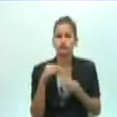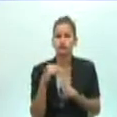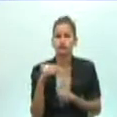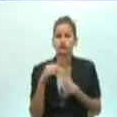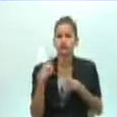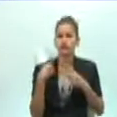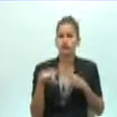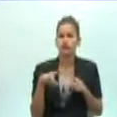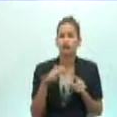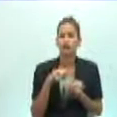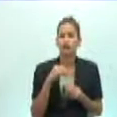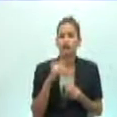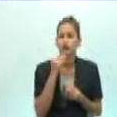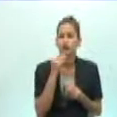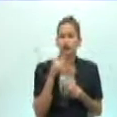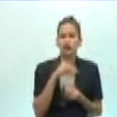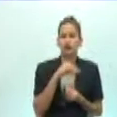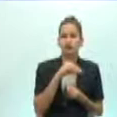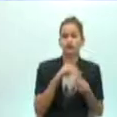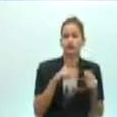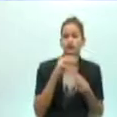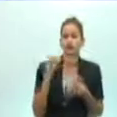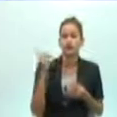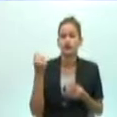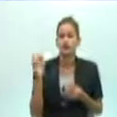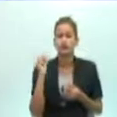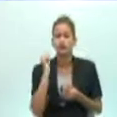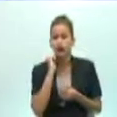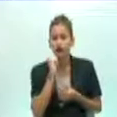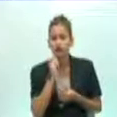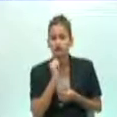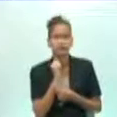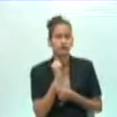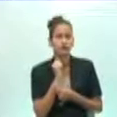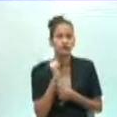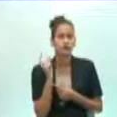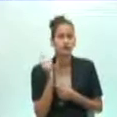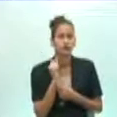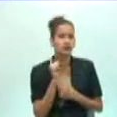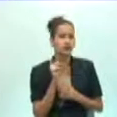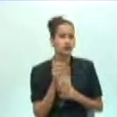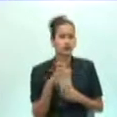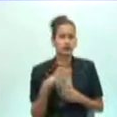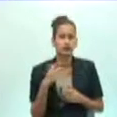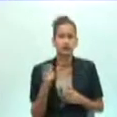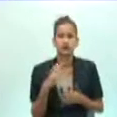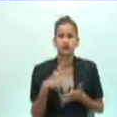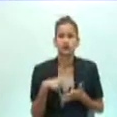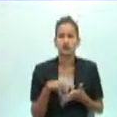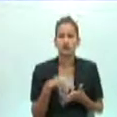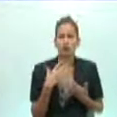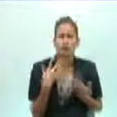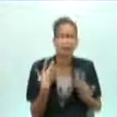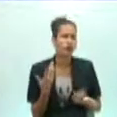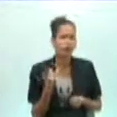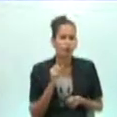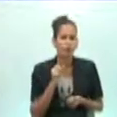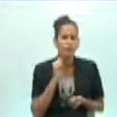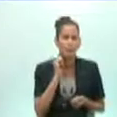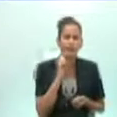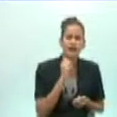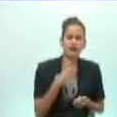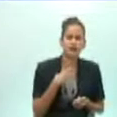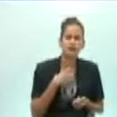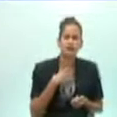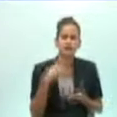pero, estamos en presencia de una conjunción y no lleva tilde. Cuando más lleva tilde, fíjense en el caso del ejemplo